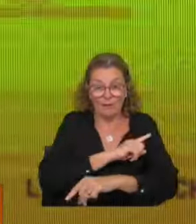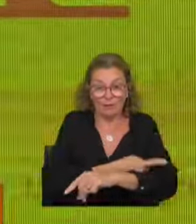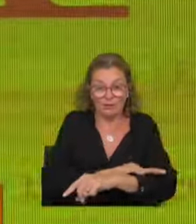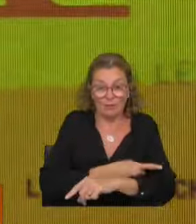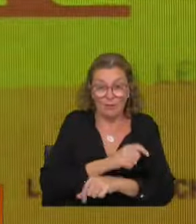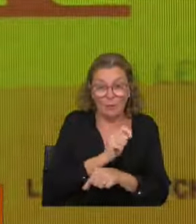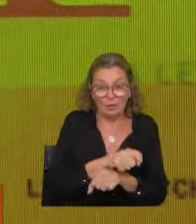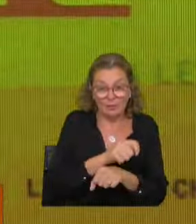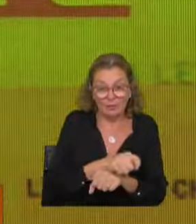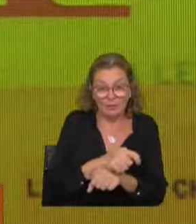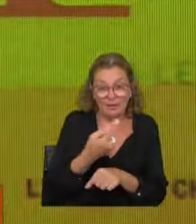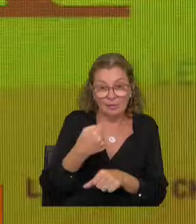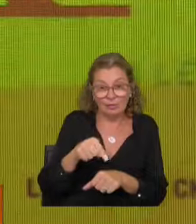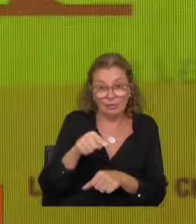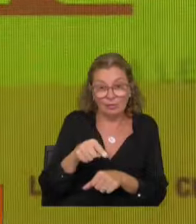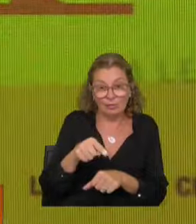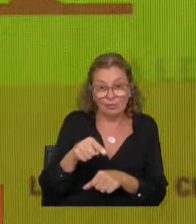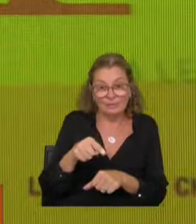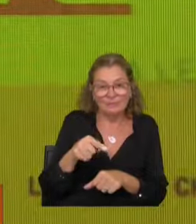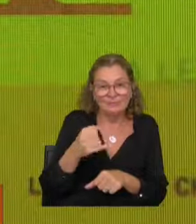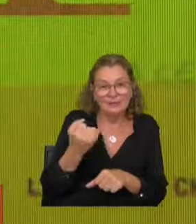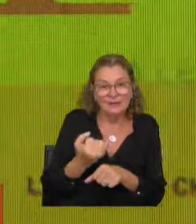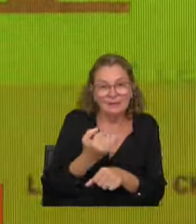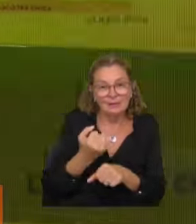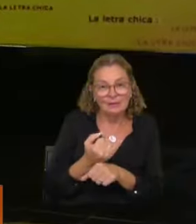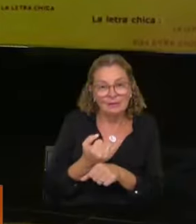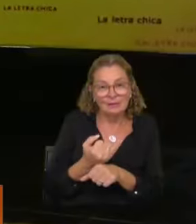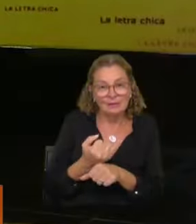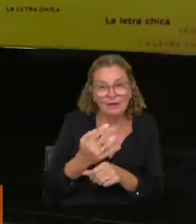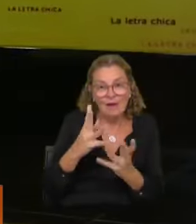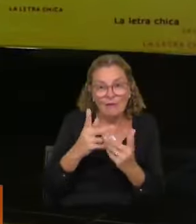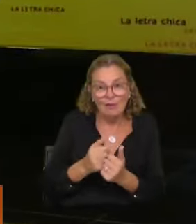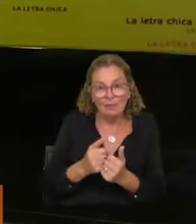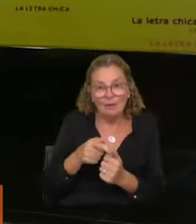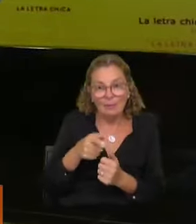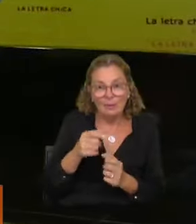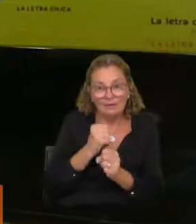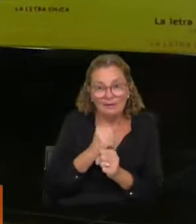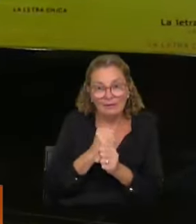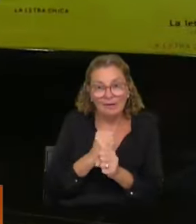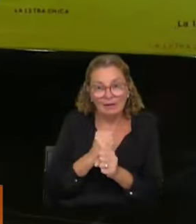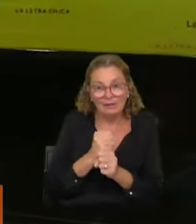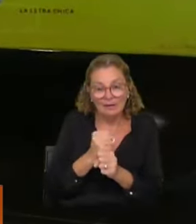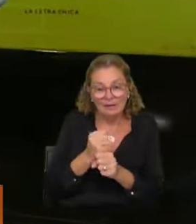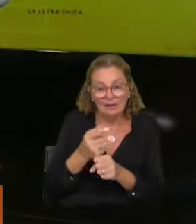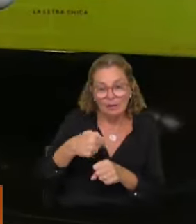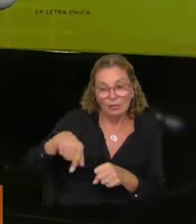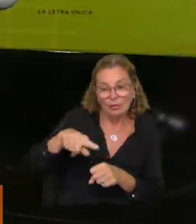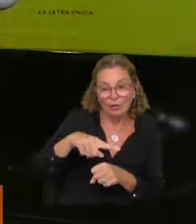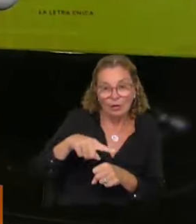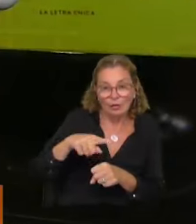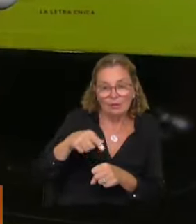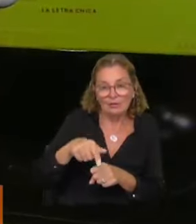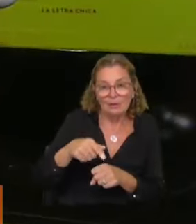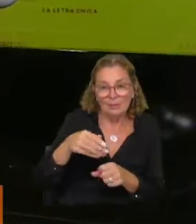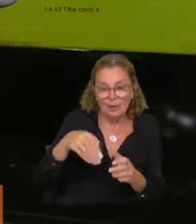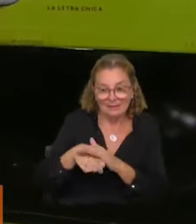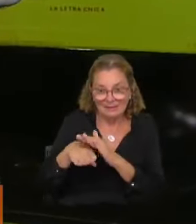judicial entonces la interinstitucional es la vía Tenemos que trabajar desde una inter institucionalidad y para este